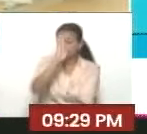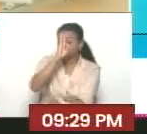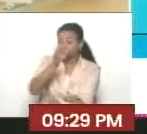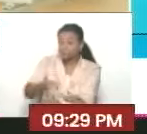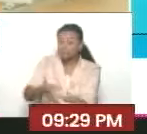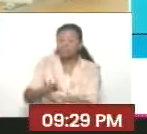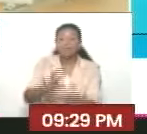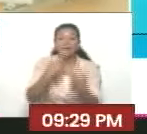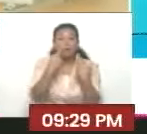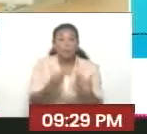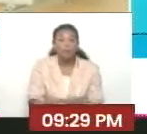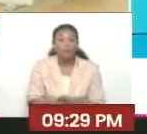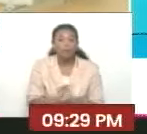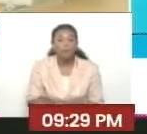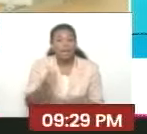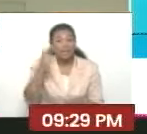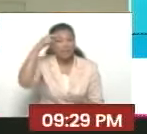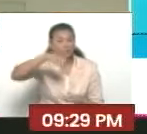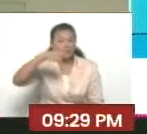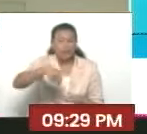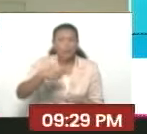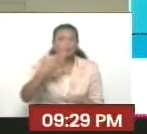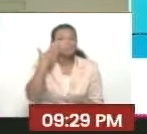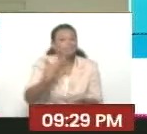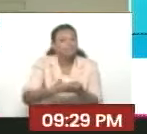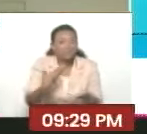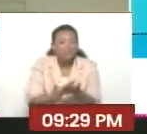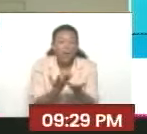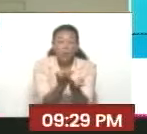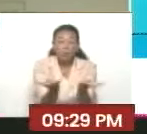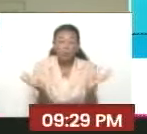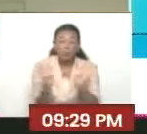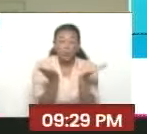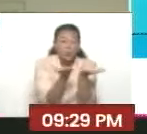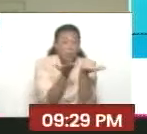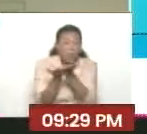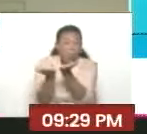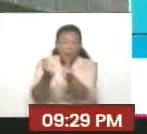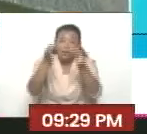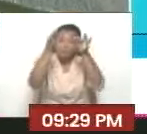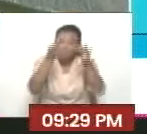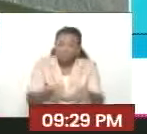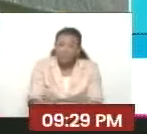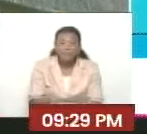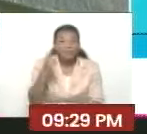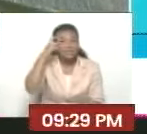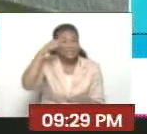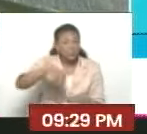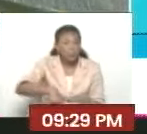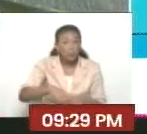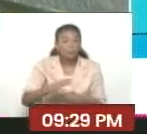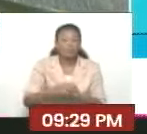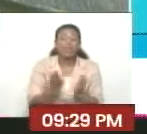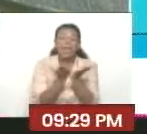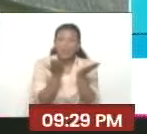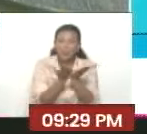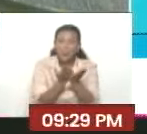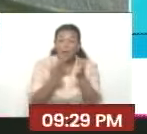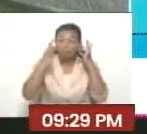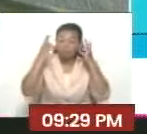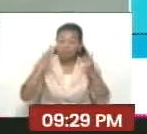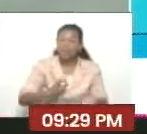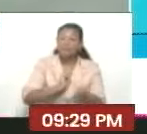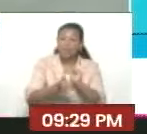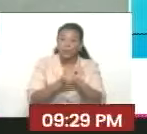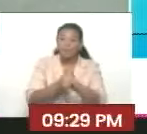presidente, el día de hoy podemos contar con una institución llamada el día de hoy Escuela de Talento